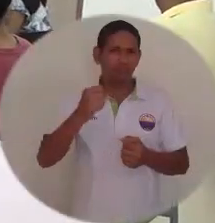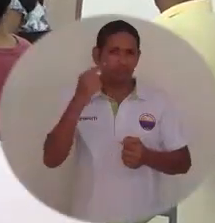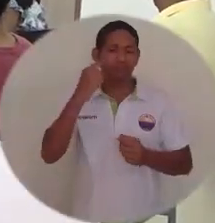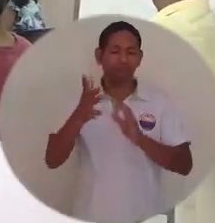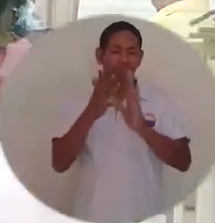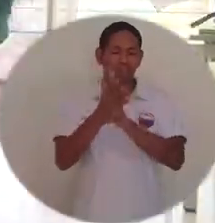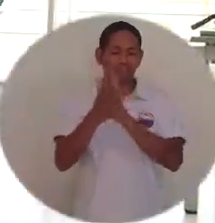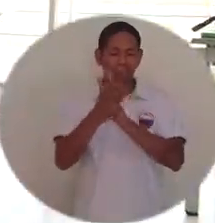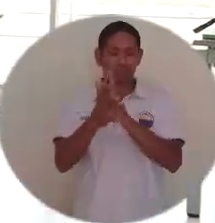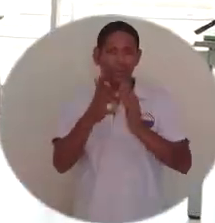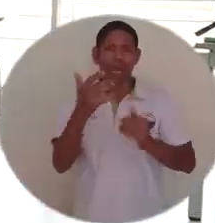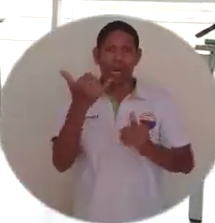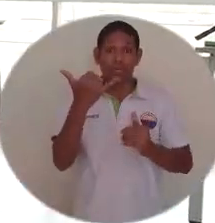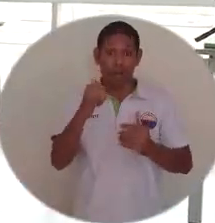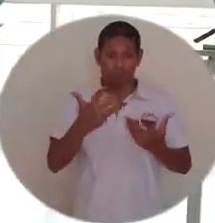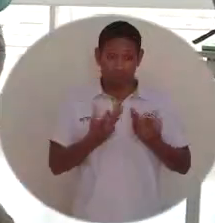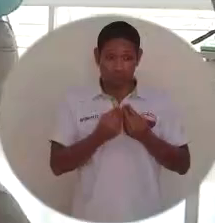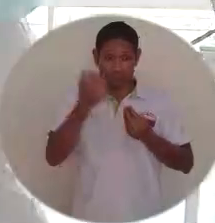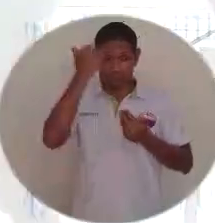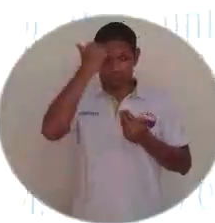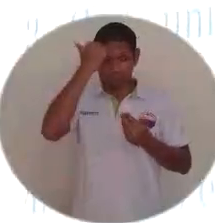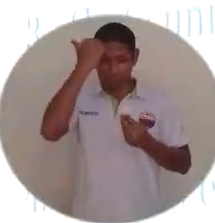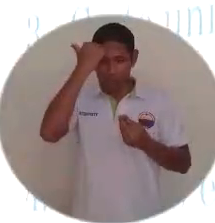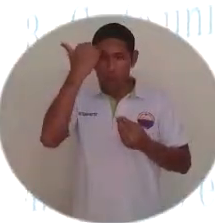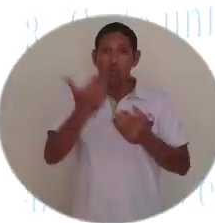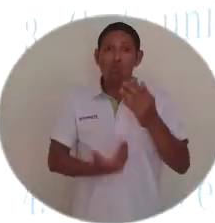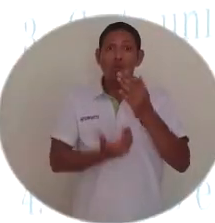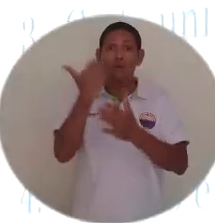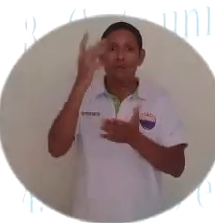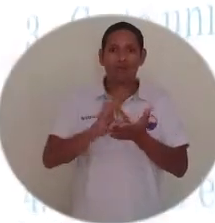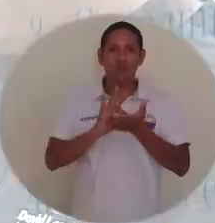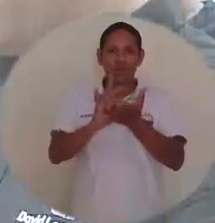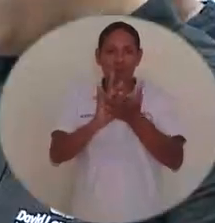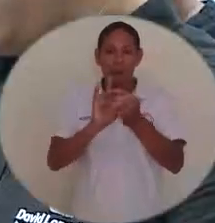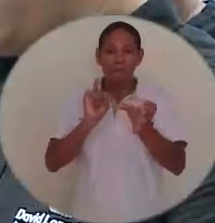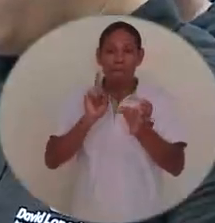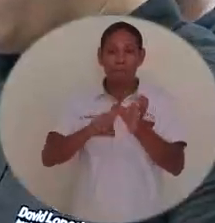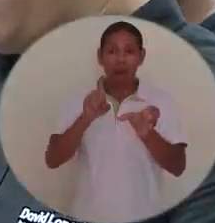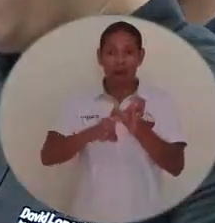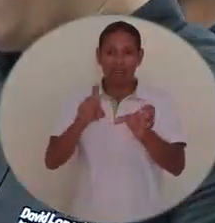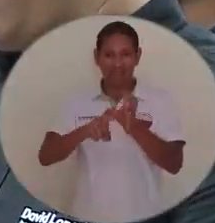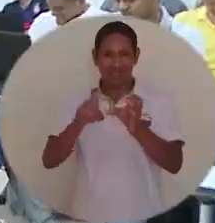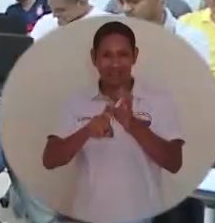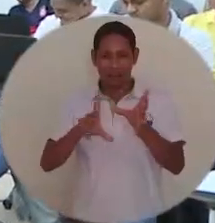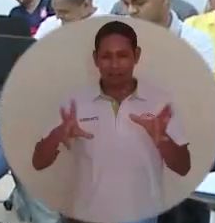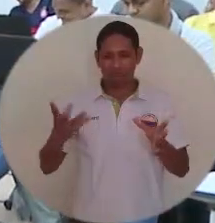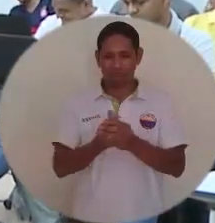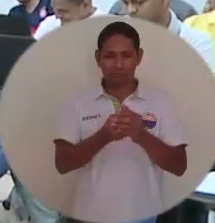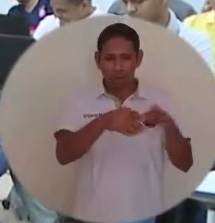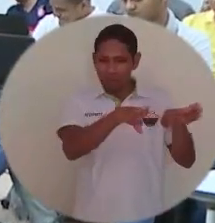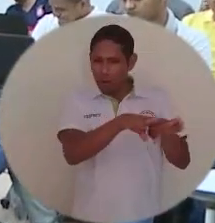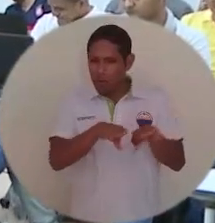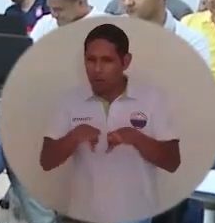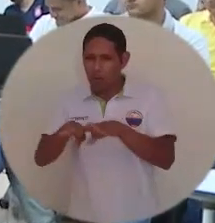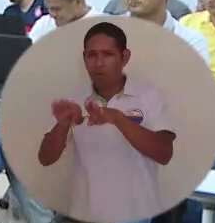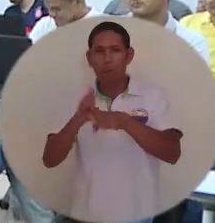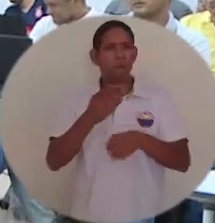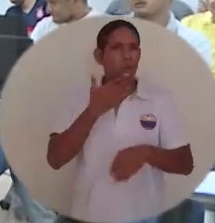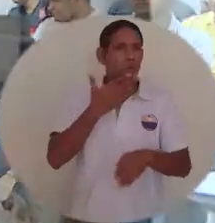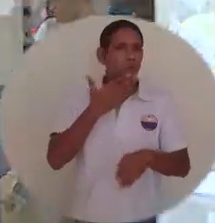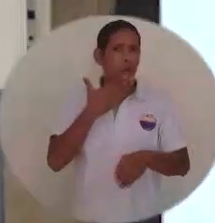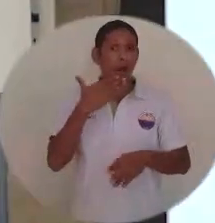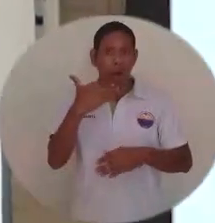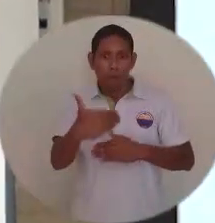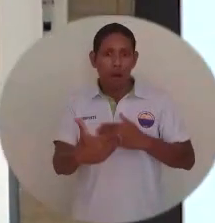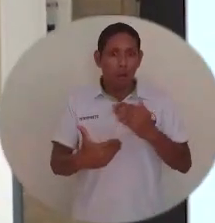La comunidad docente de la Universidad del Magdalena se ha pronunciado en torno al modelo de matrículas incluyente, equitativo y sostenible propuesto por el